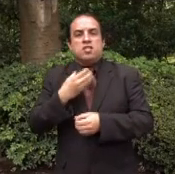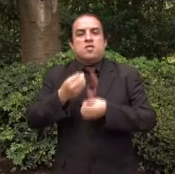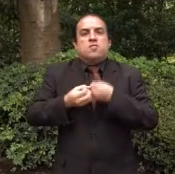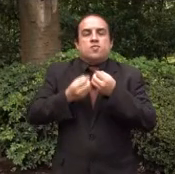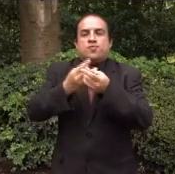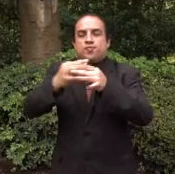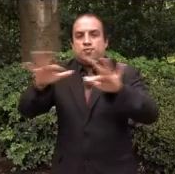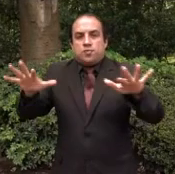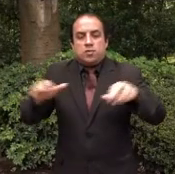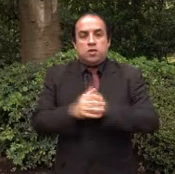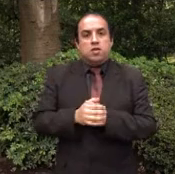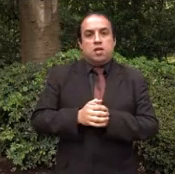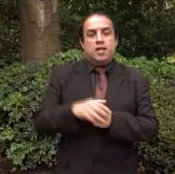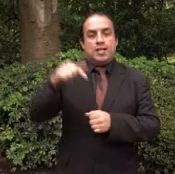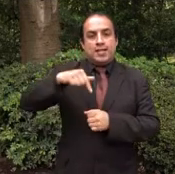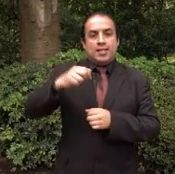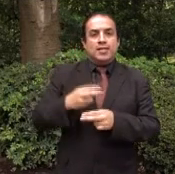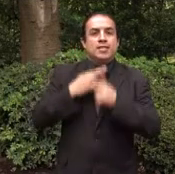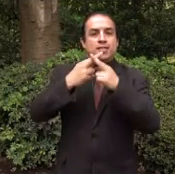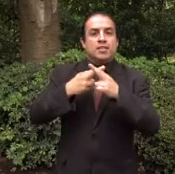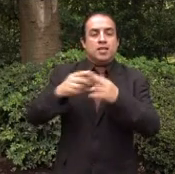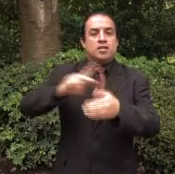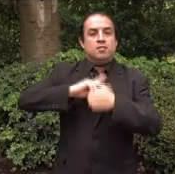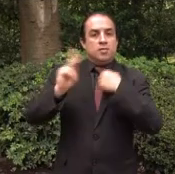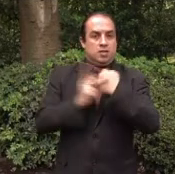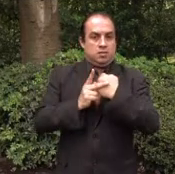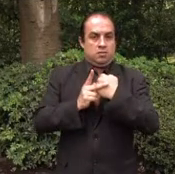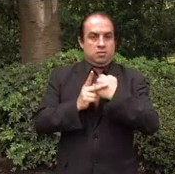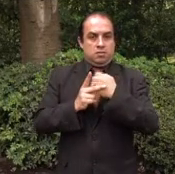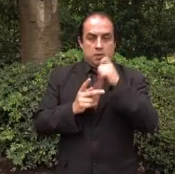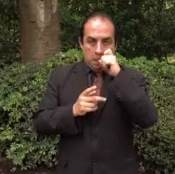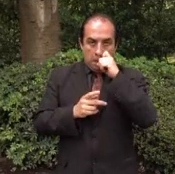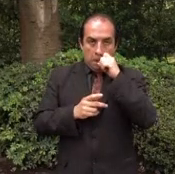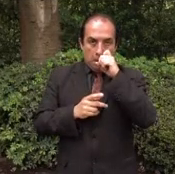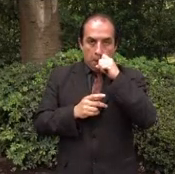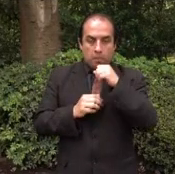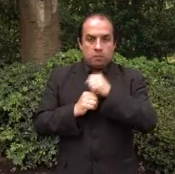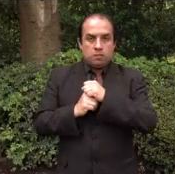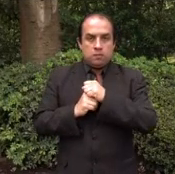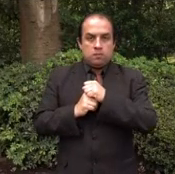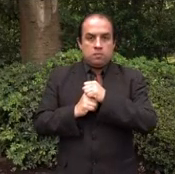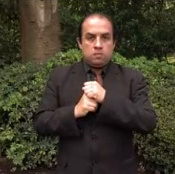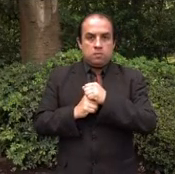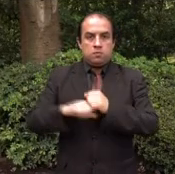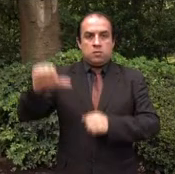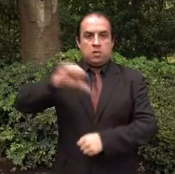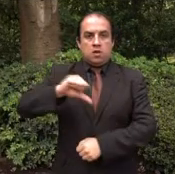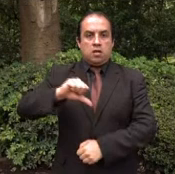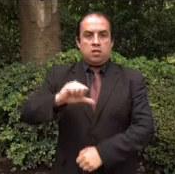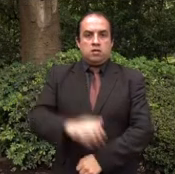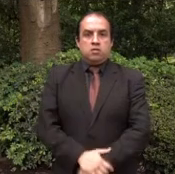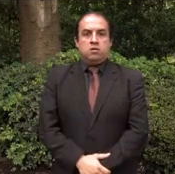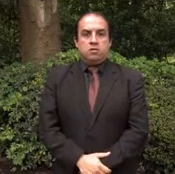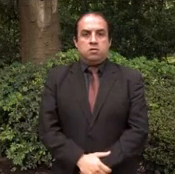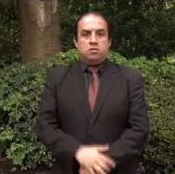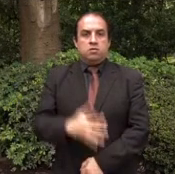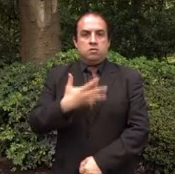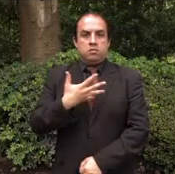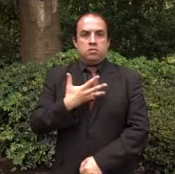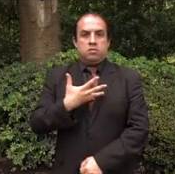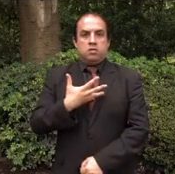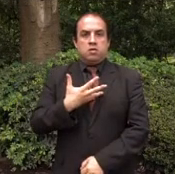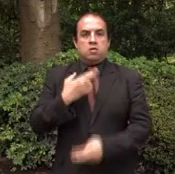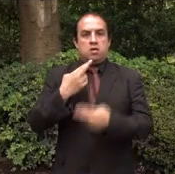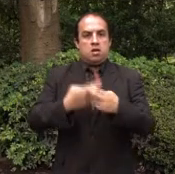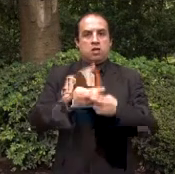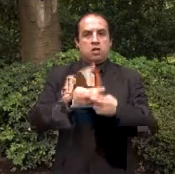este gran tesoro de nuestro país. Aquí hay desde la riqueza